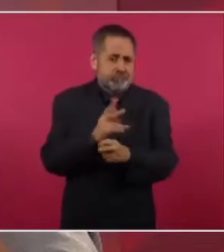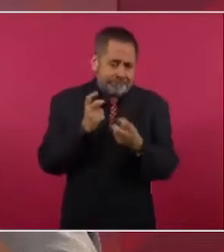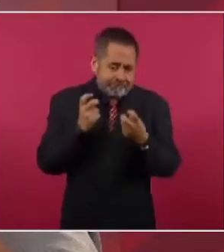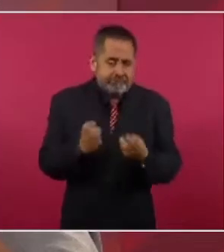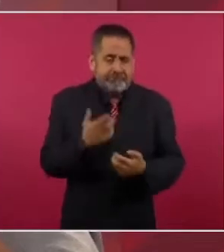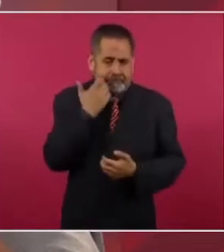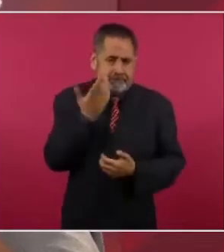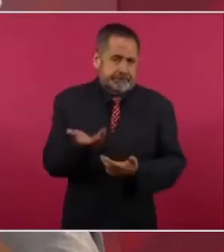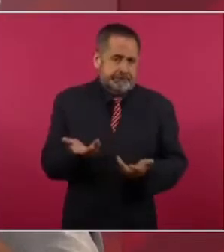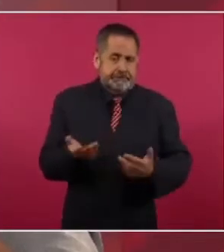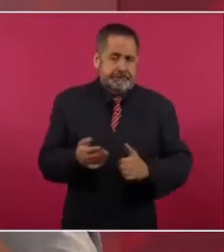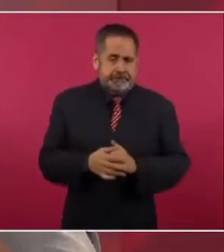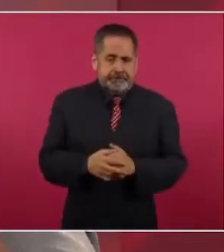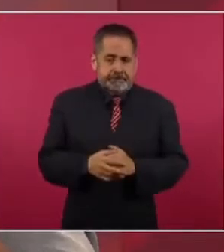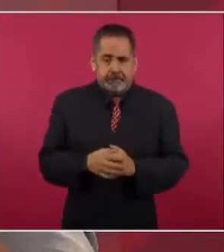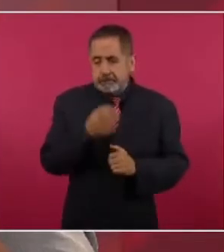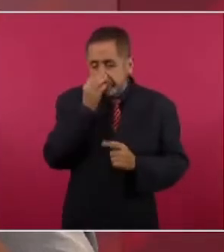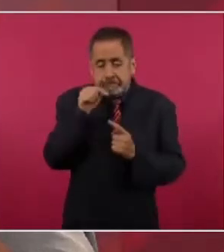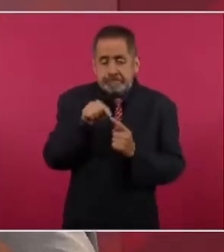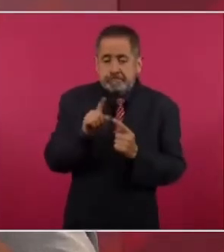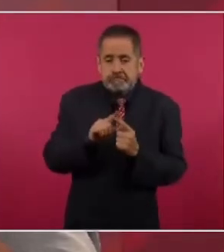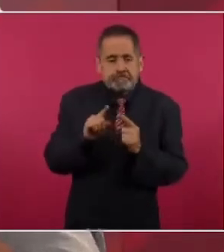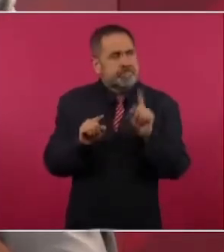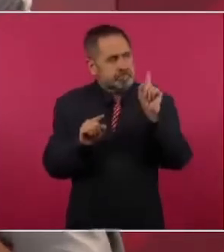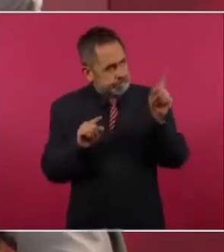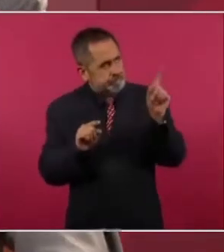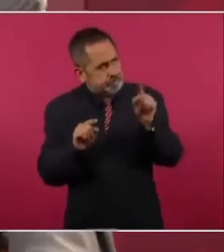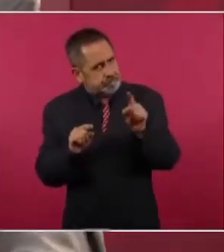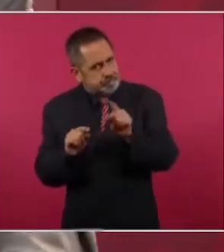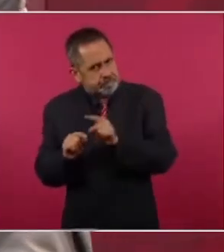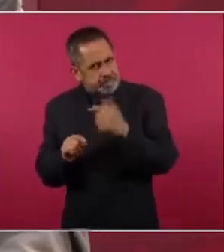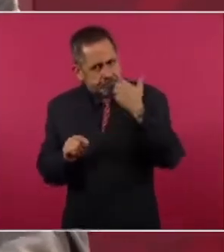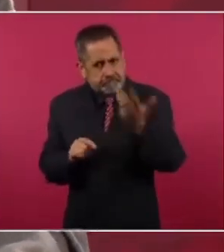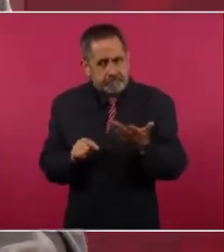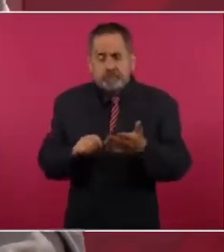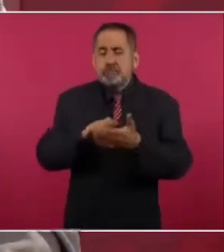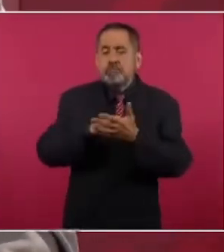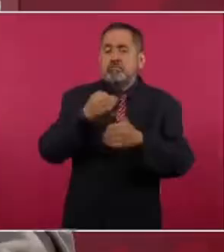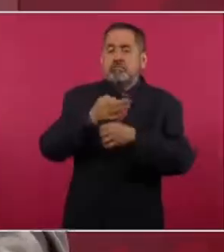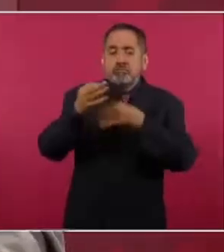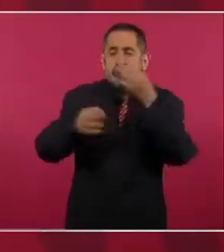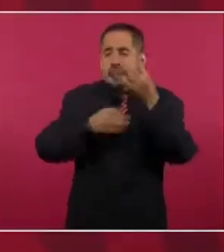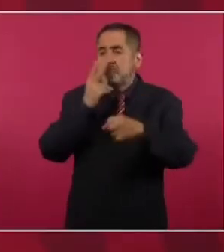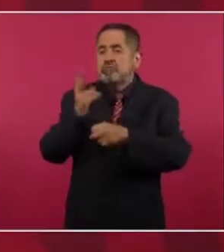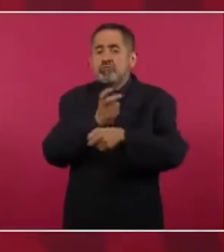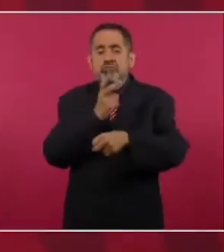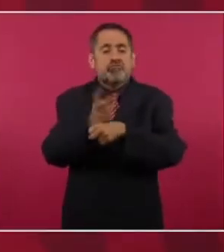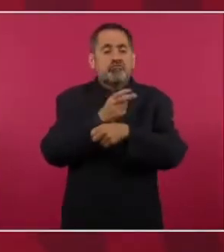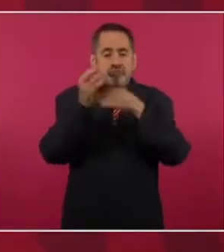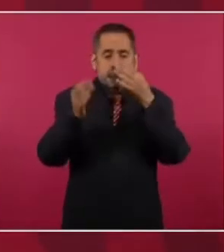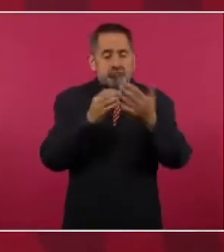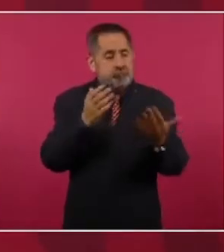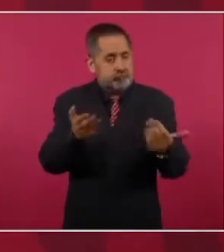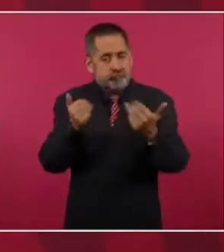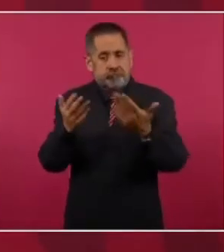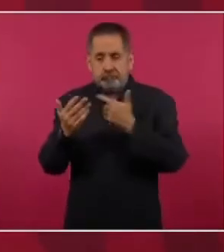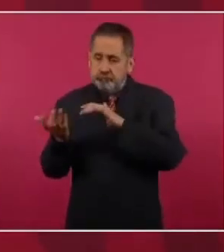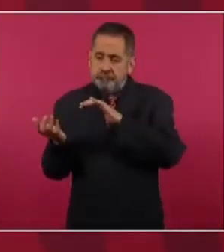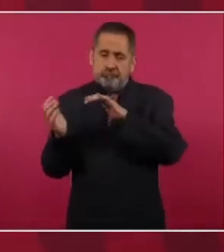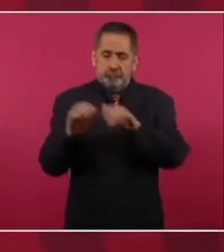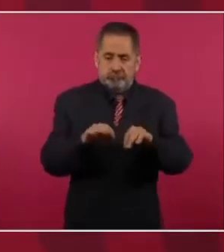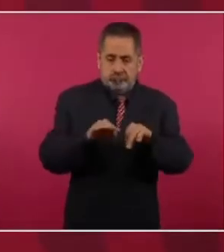Ese es el propósito. Ahora, por ejemplo, se hace la convocatoria para la contratación